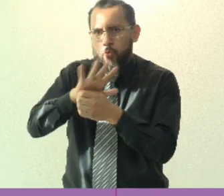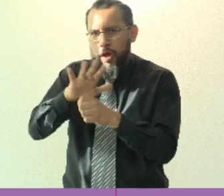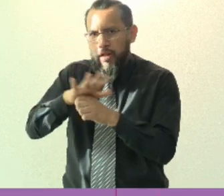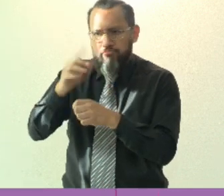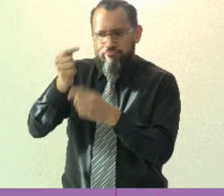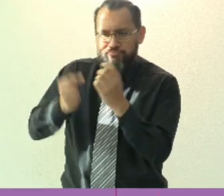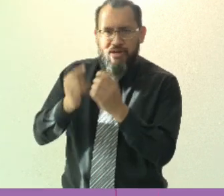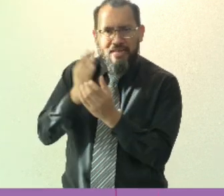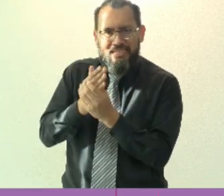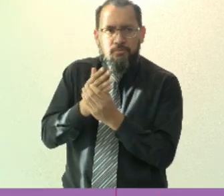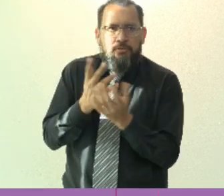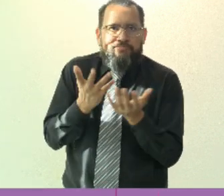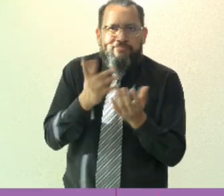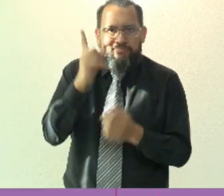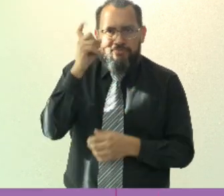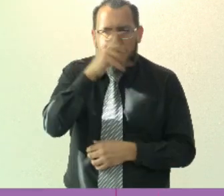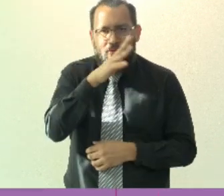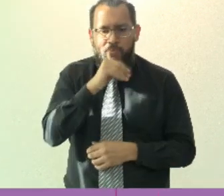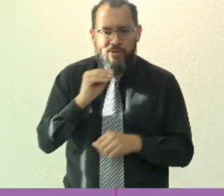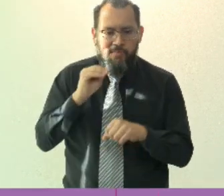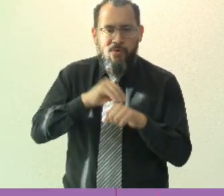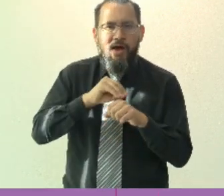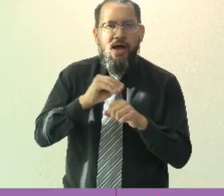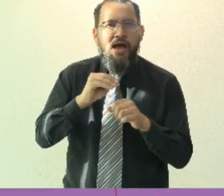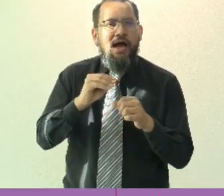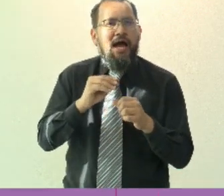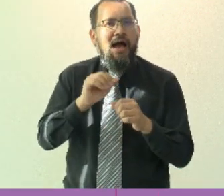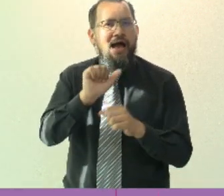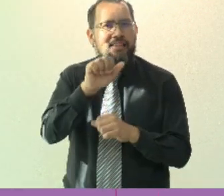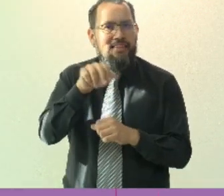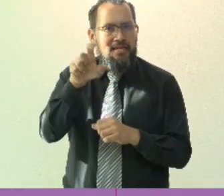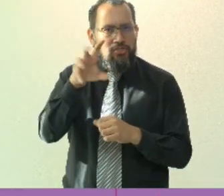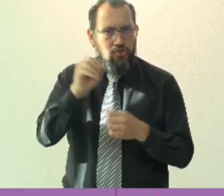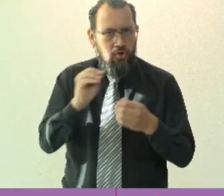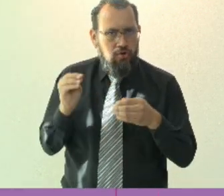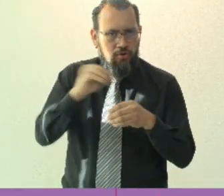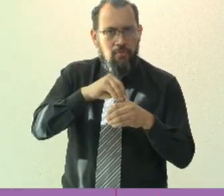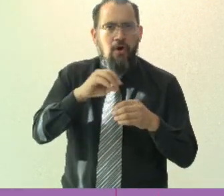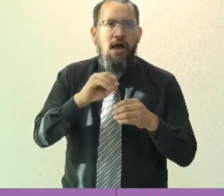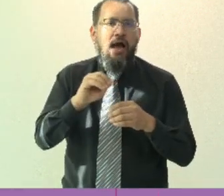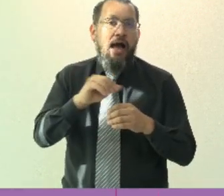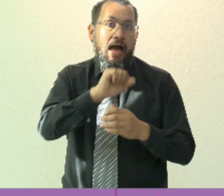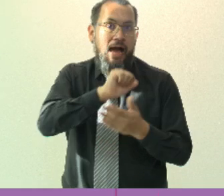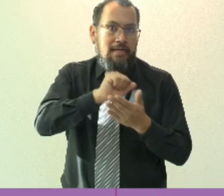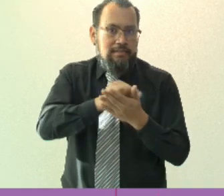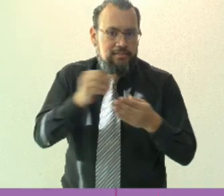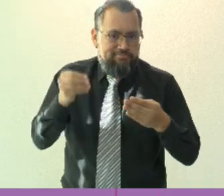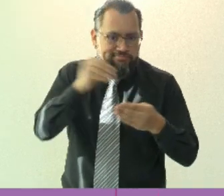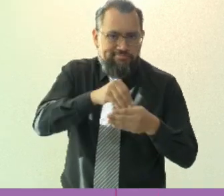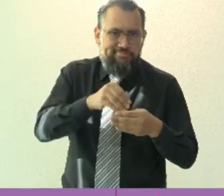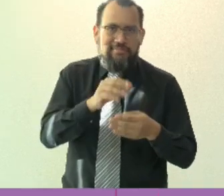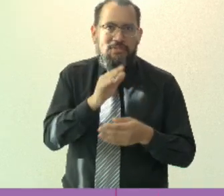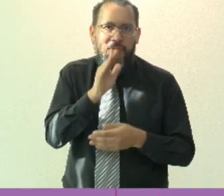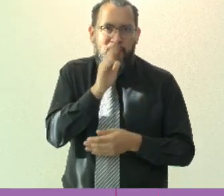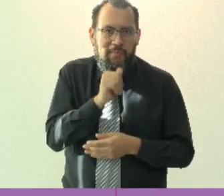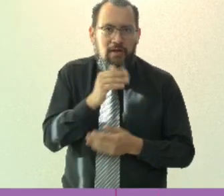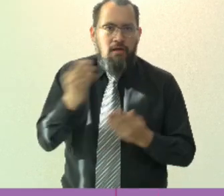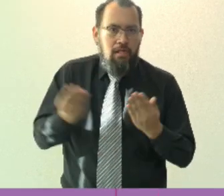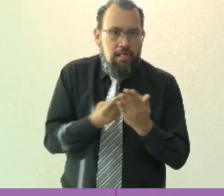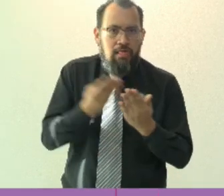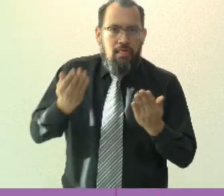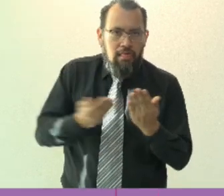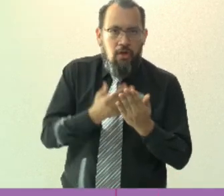esta parte de los anexos de las actas entrega-recepción, debido a que debemos integrar todos